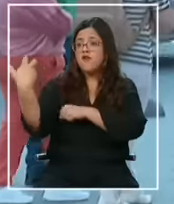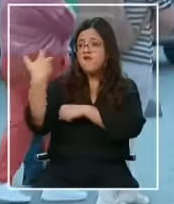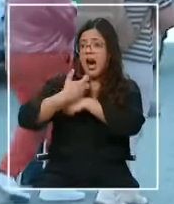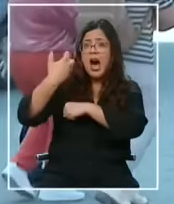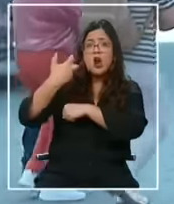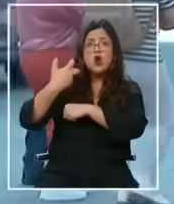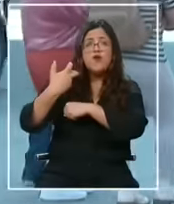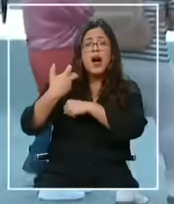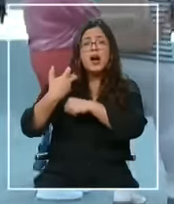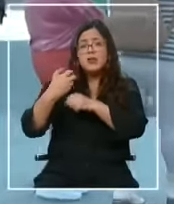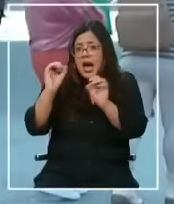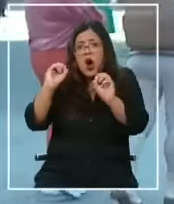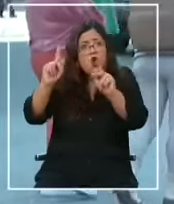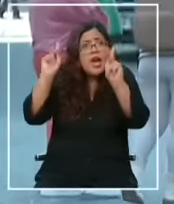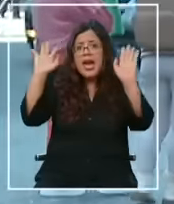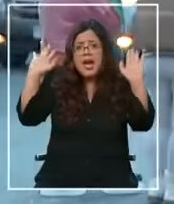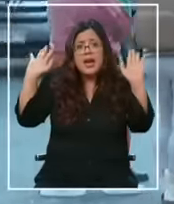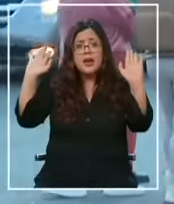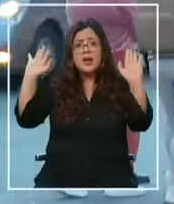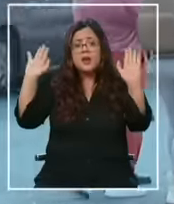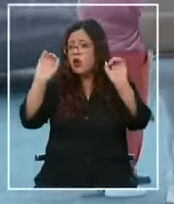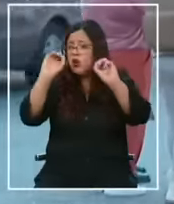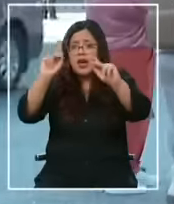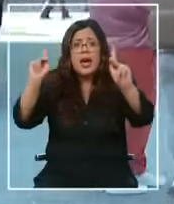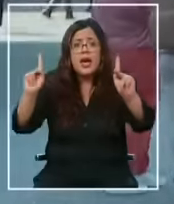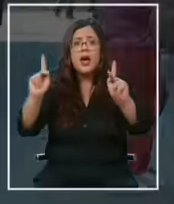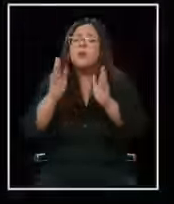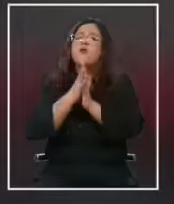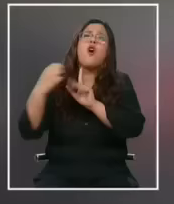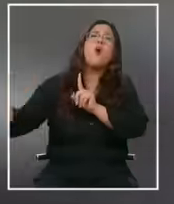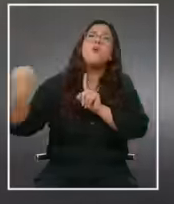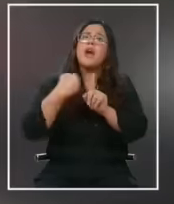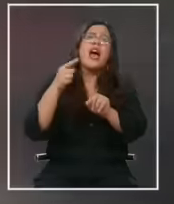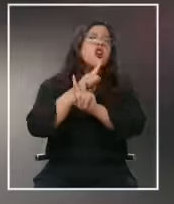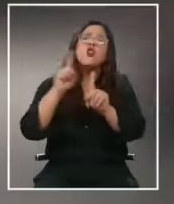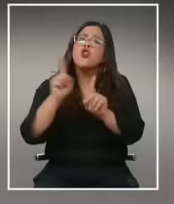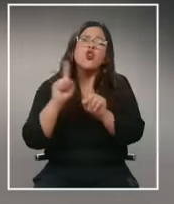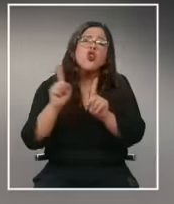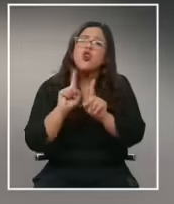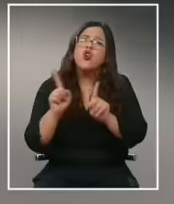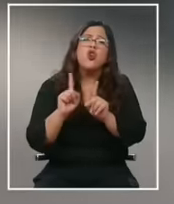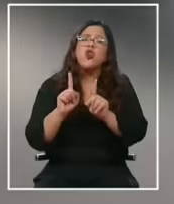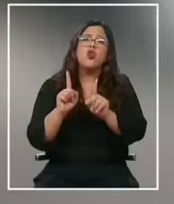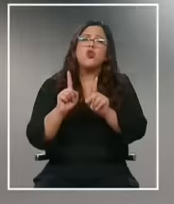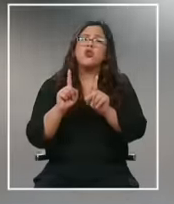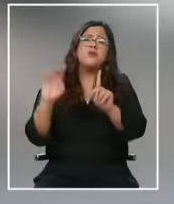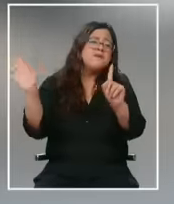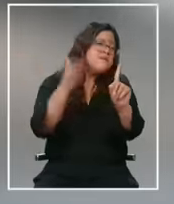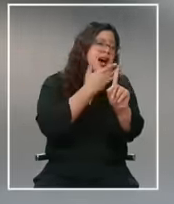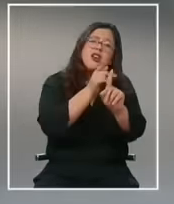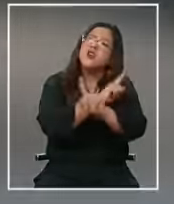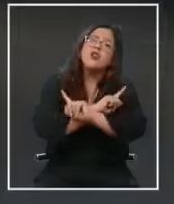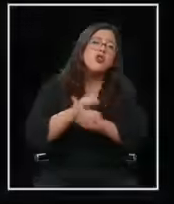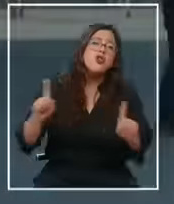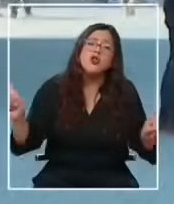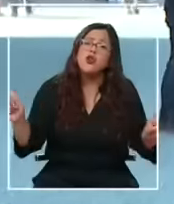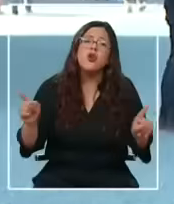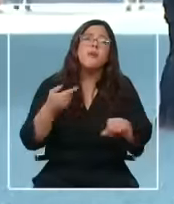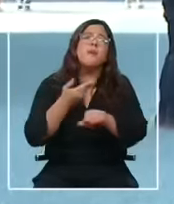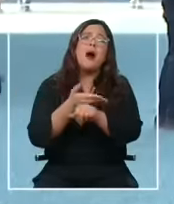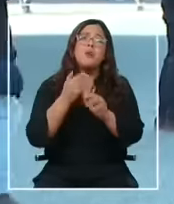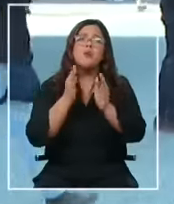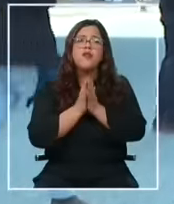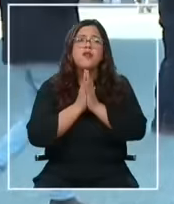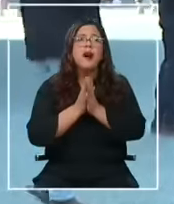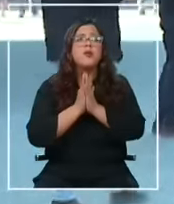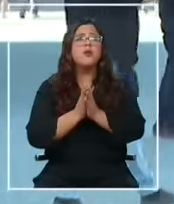asaltar, que no asalten, que no roben, pero que no les peguen, no los maltraten más de lo que están maltratados. Eso es lo que les pedimos,